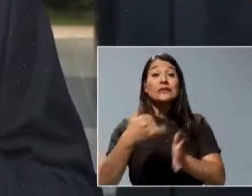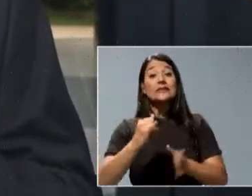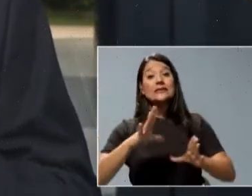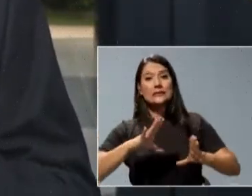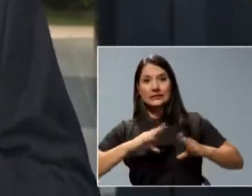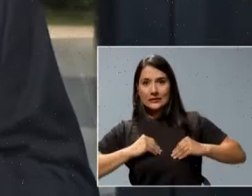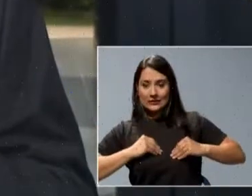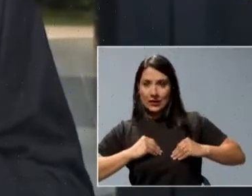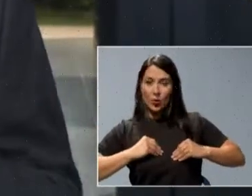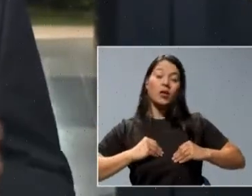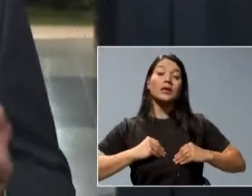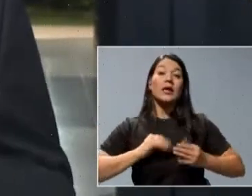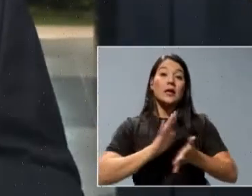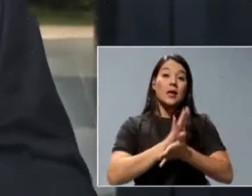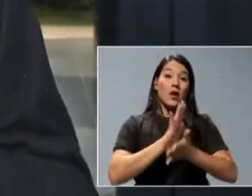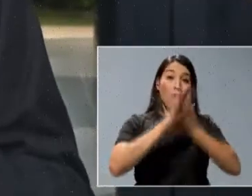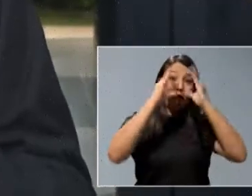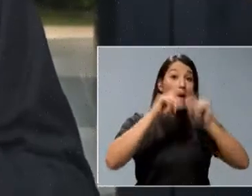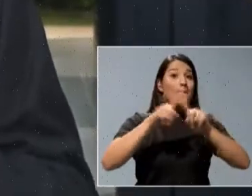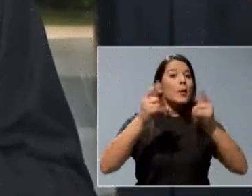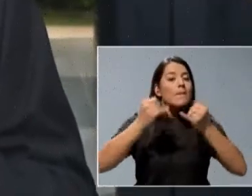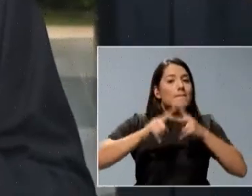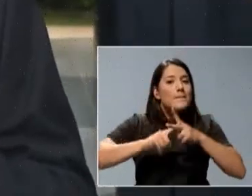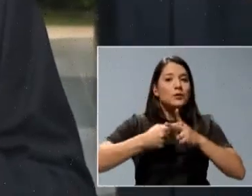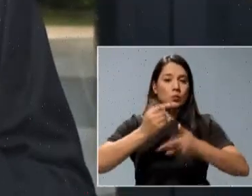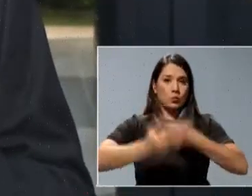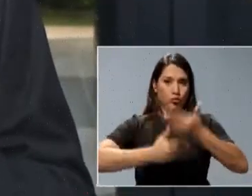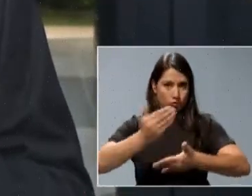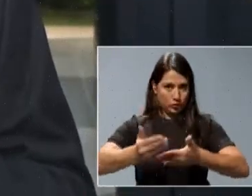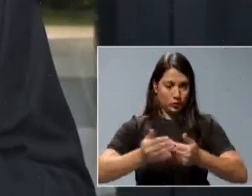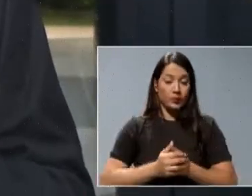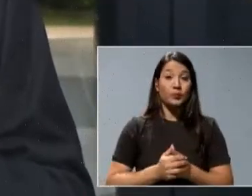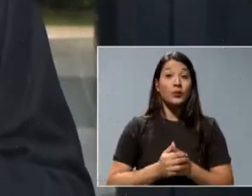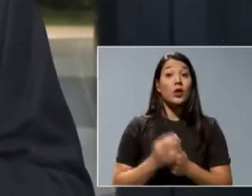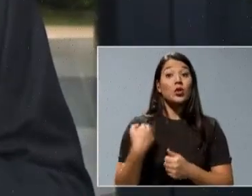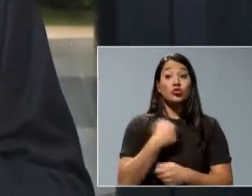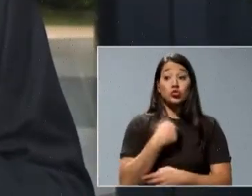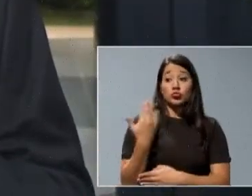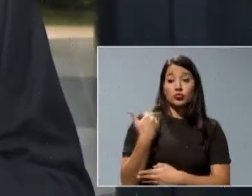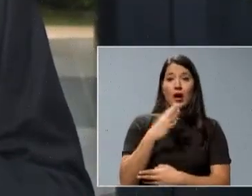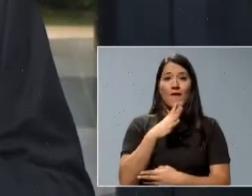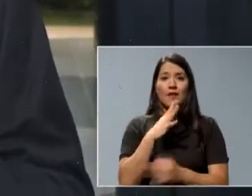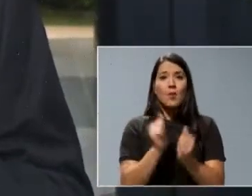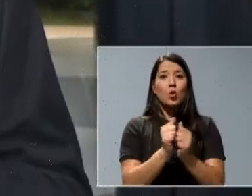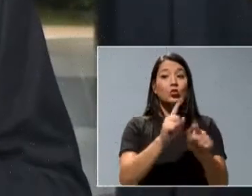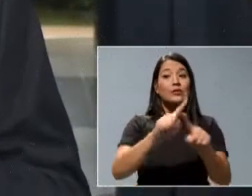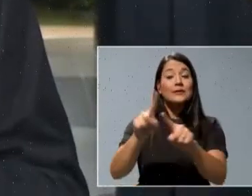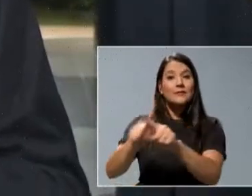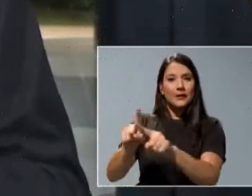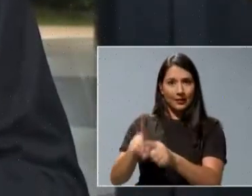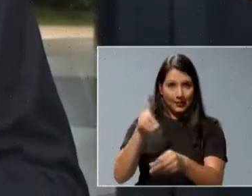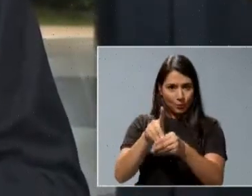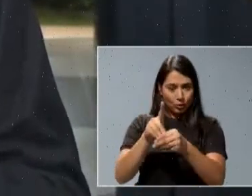informe de minoría, pero apenas está en esa etapa. Justamente en los últimos días hemos conversado con diputados de la comisión que